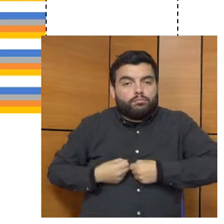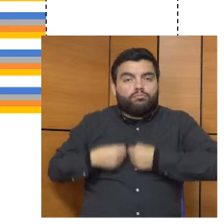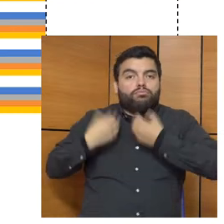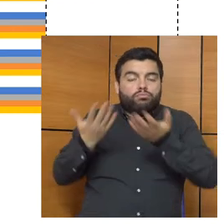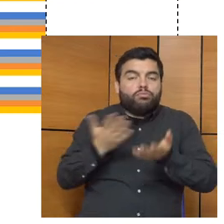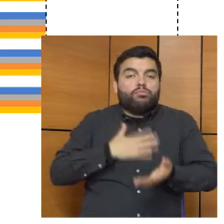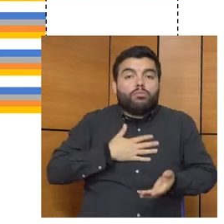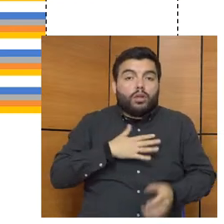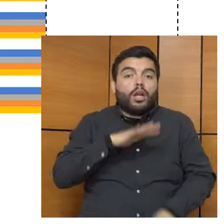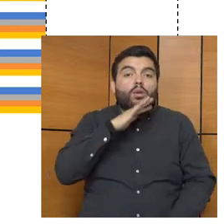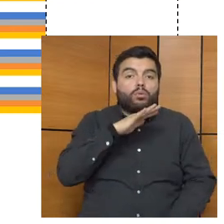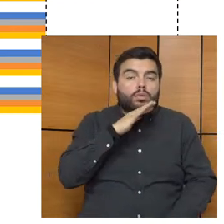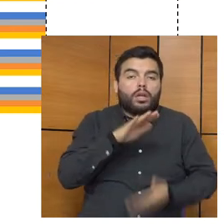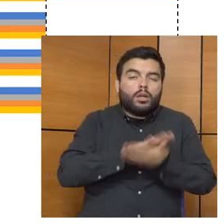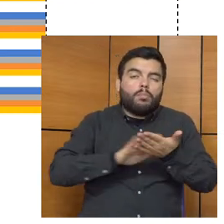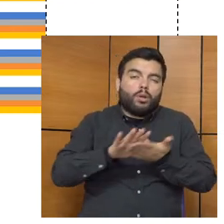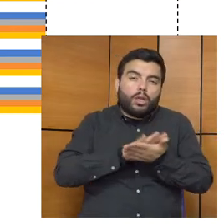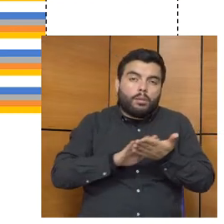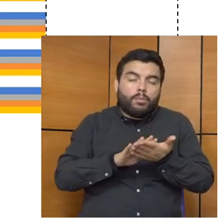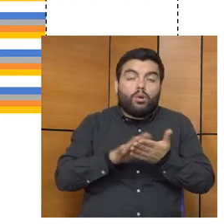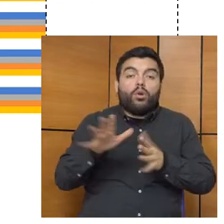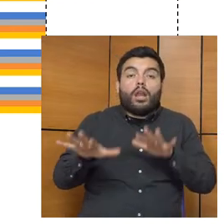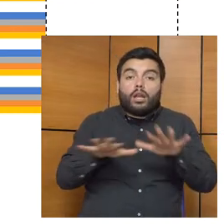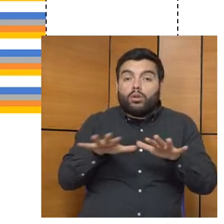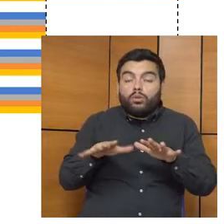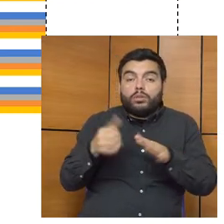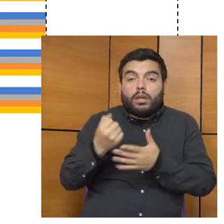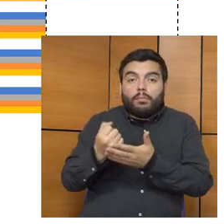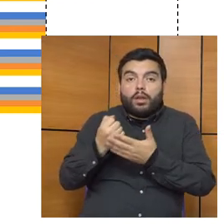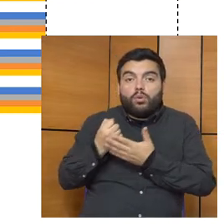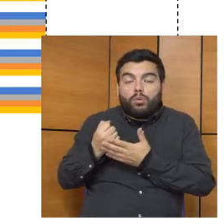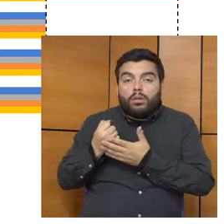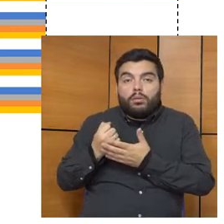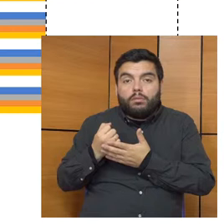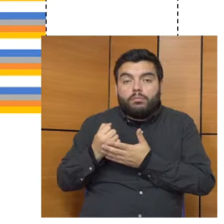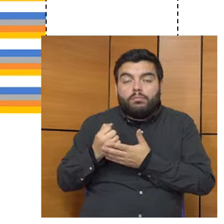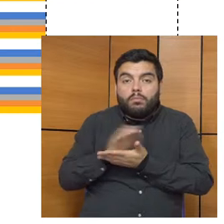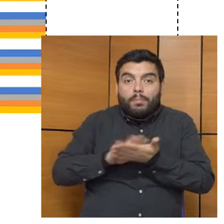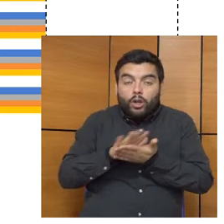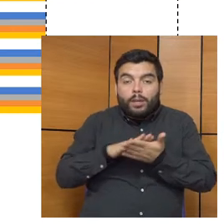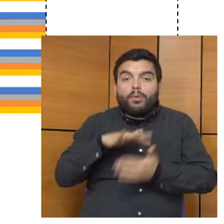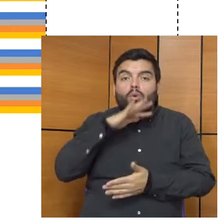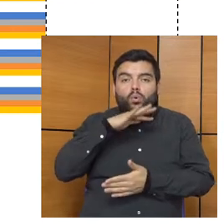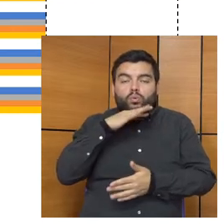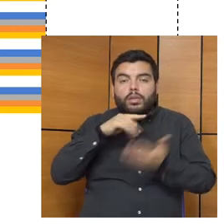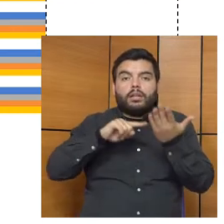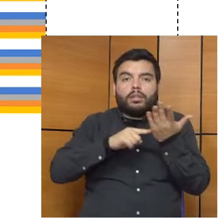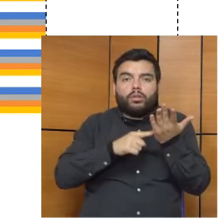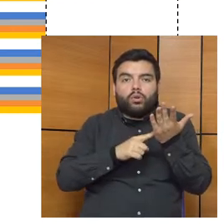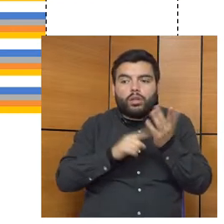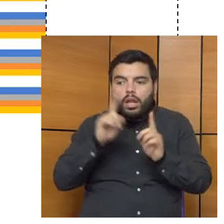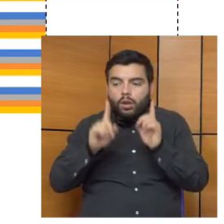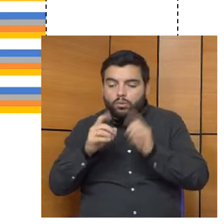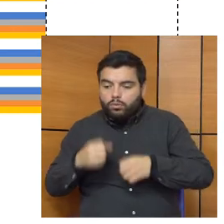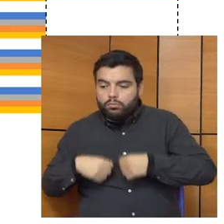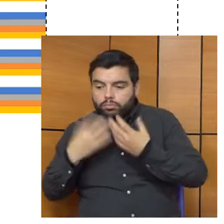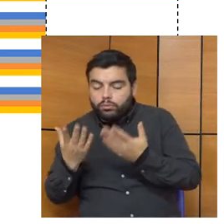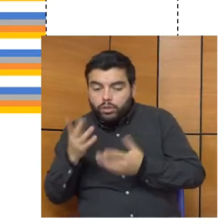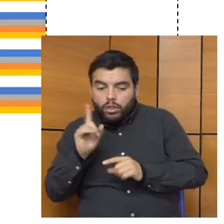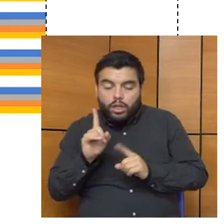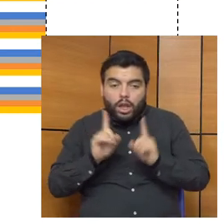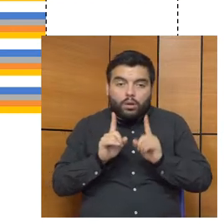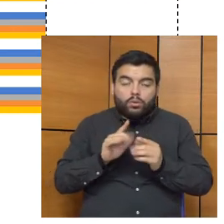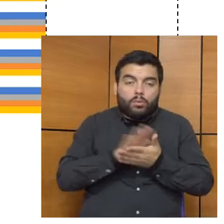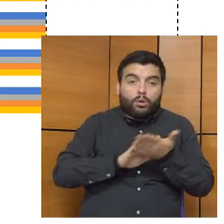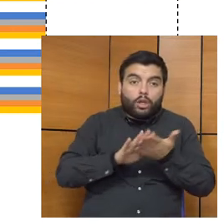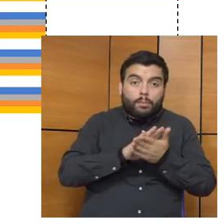a partir de las cosas que contribuyen a que uno use la tecnología y las cosas que inhiben. Y cuando contribuyen, hay